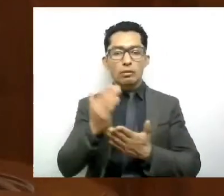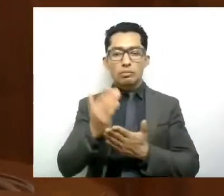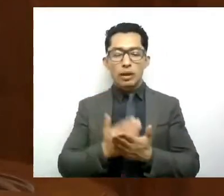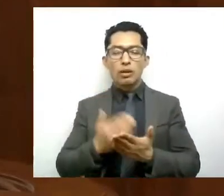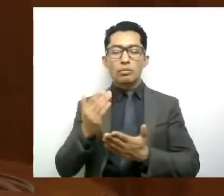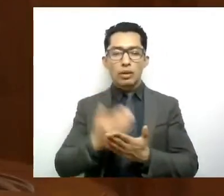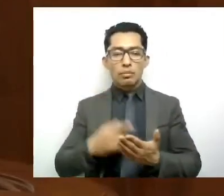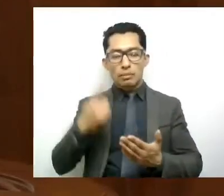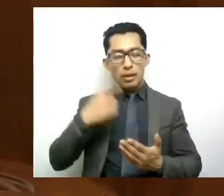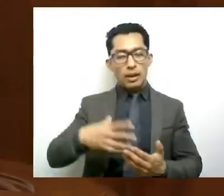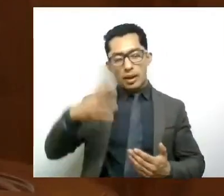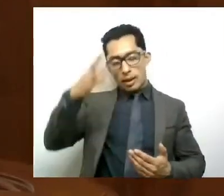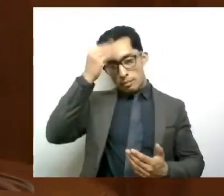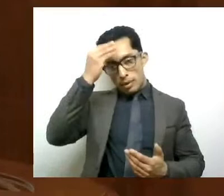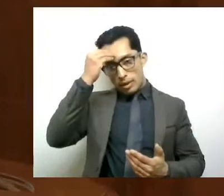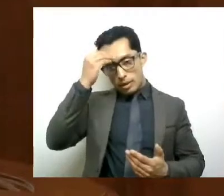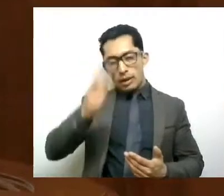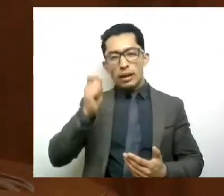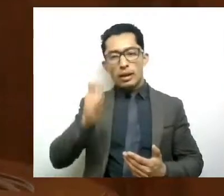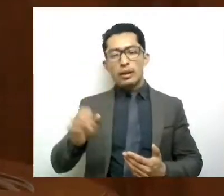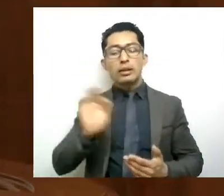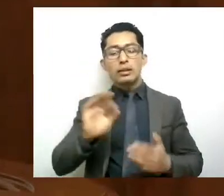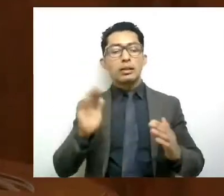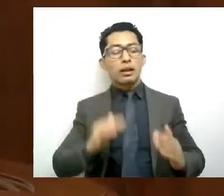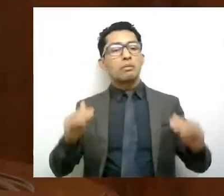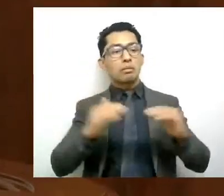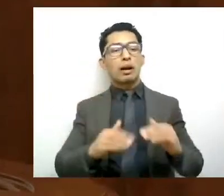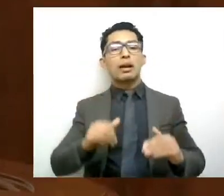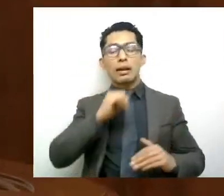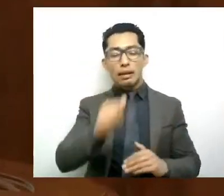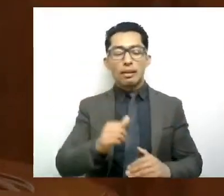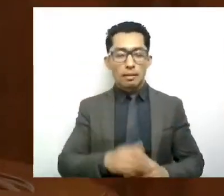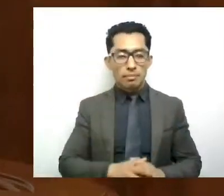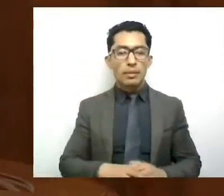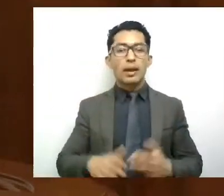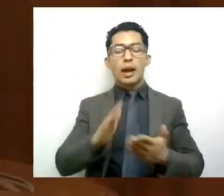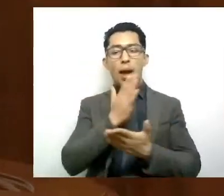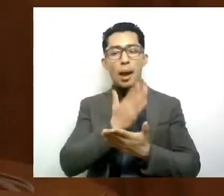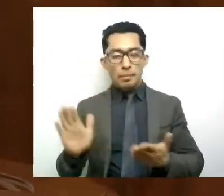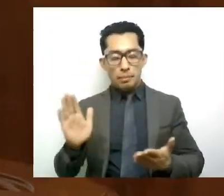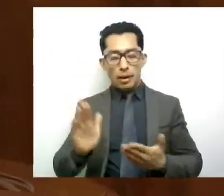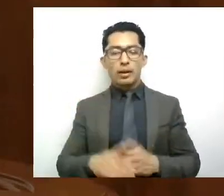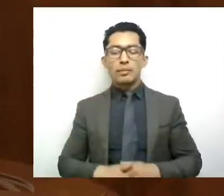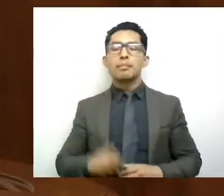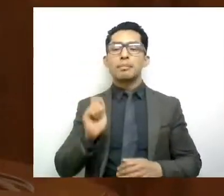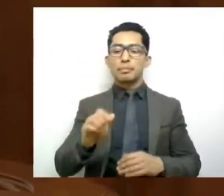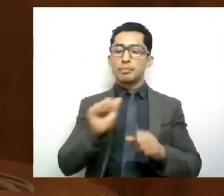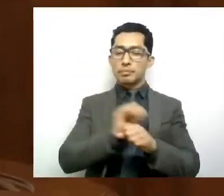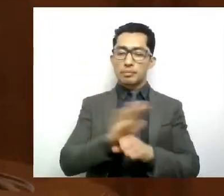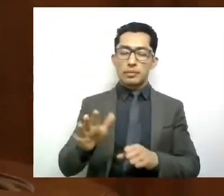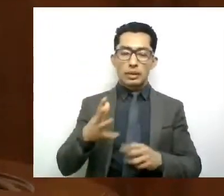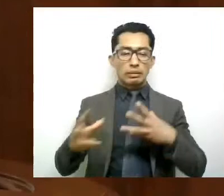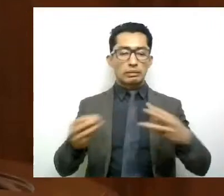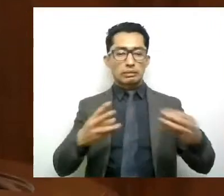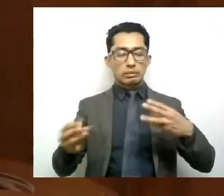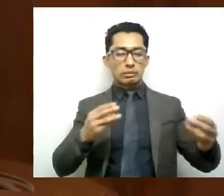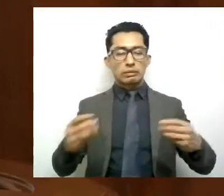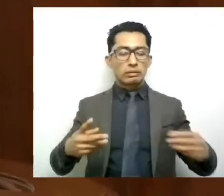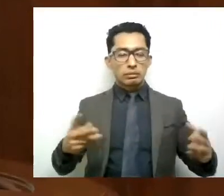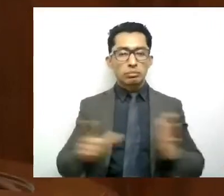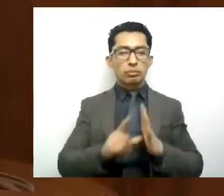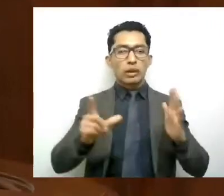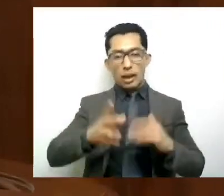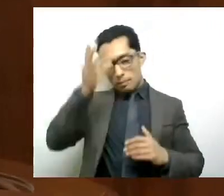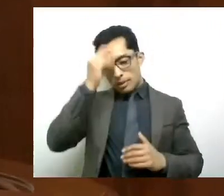aprendizaje asociada con la desigualdad social. Aunado a esto, lo que la pandemia nos mostró es que las escuelas